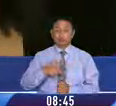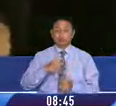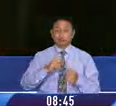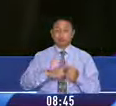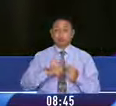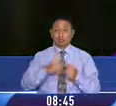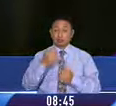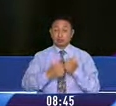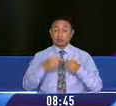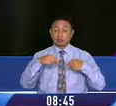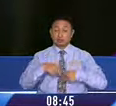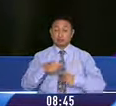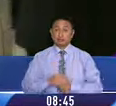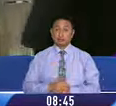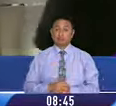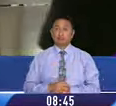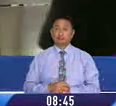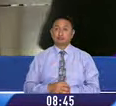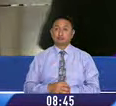los ecuatorianos.